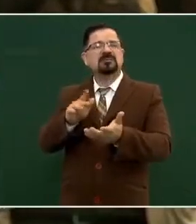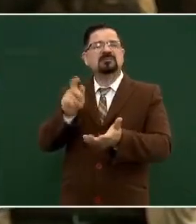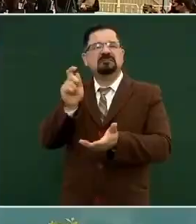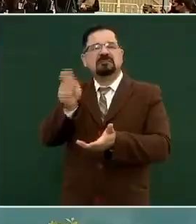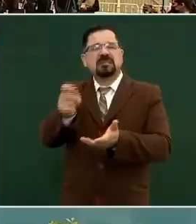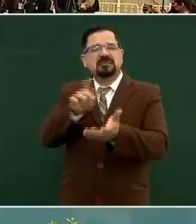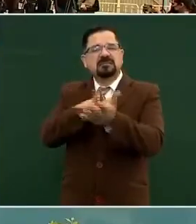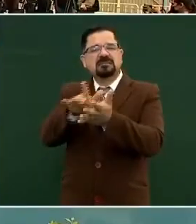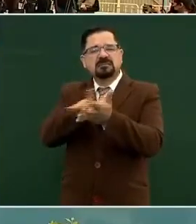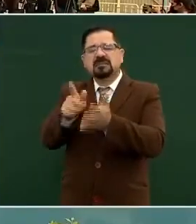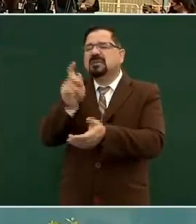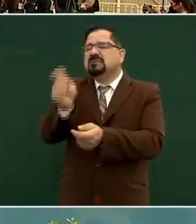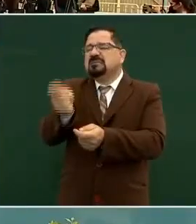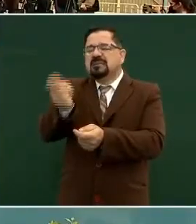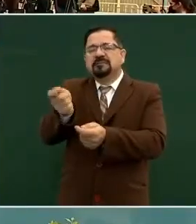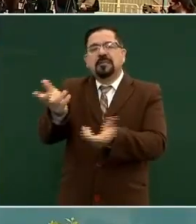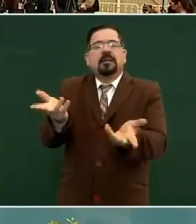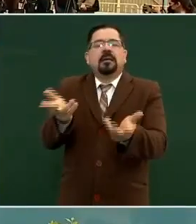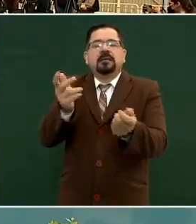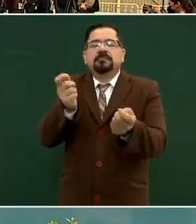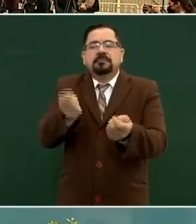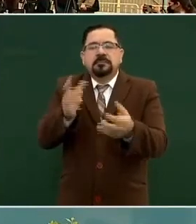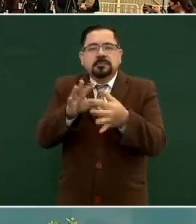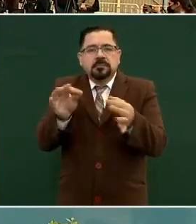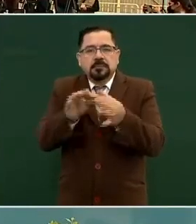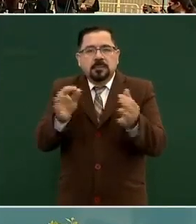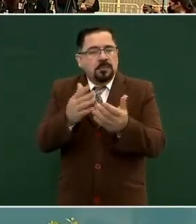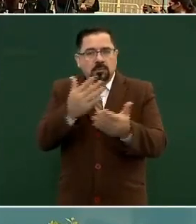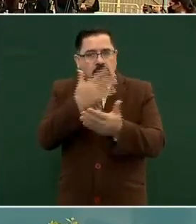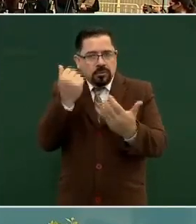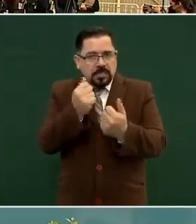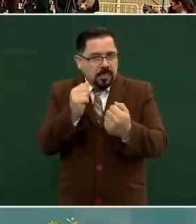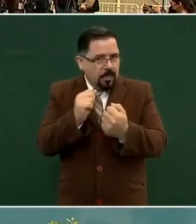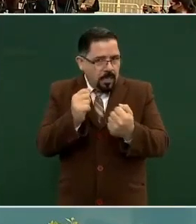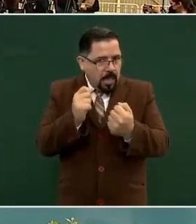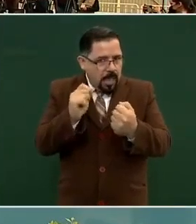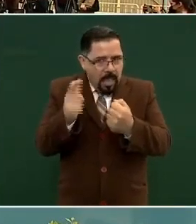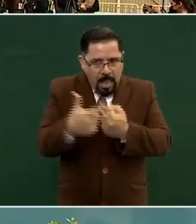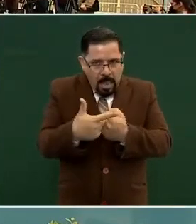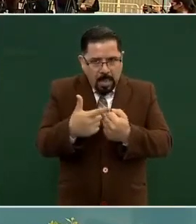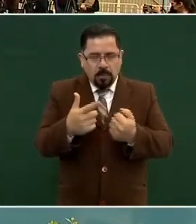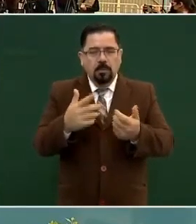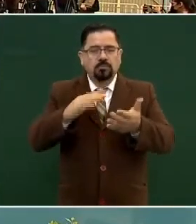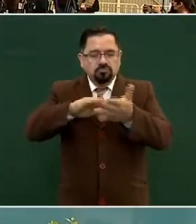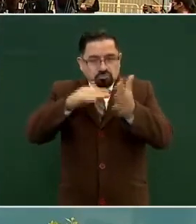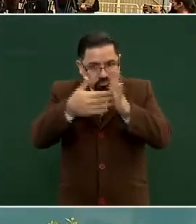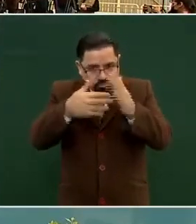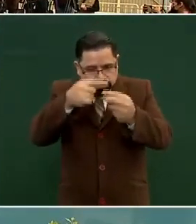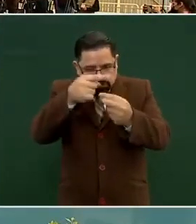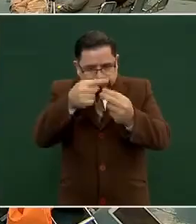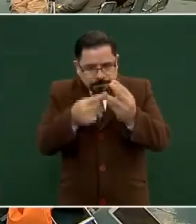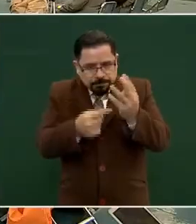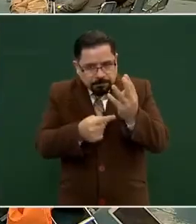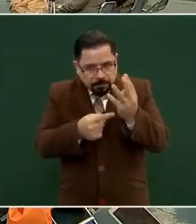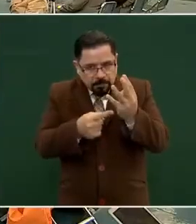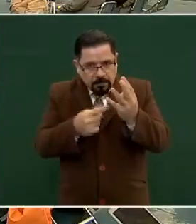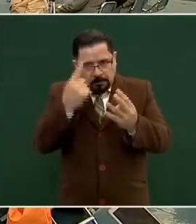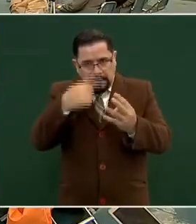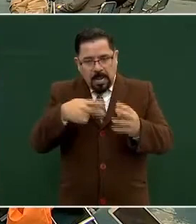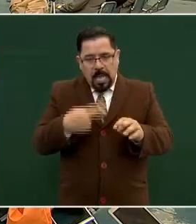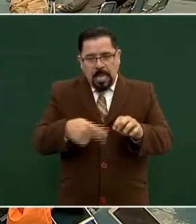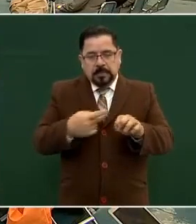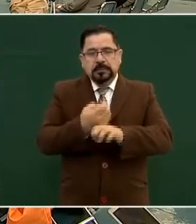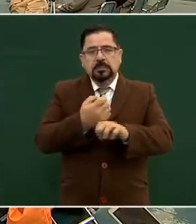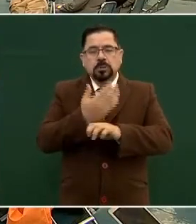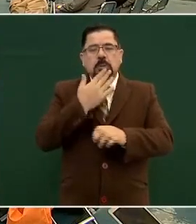esto para San Luis Río Colorado, y no sé si nos pueden ahondar un poco más en las estrategias que vienen para Sonora en